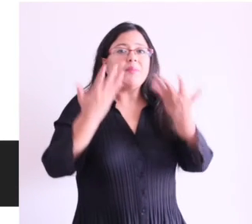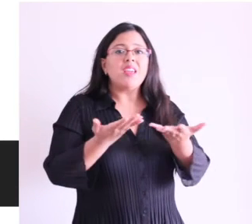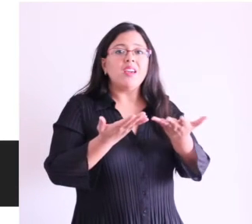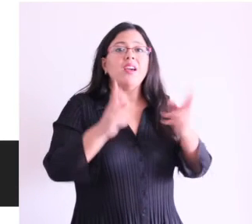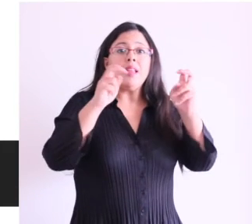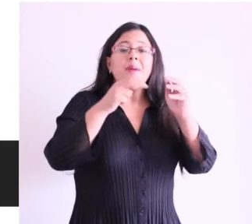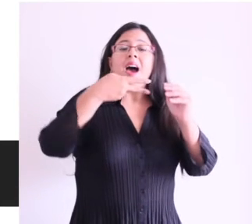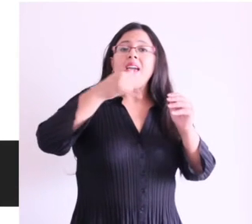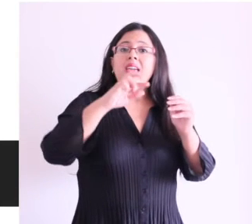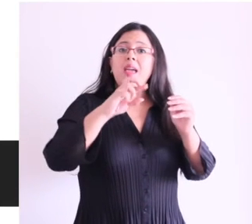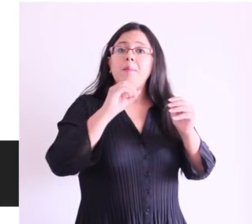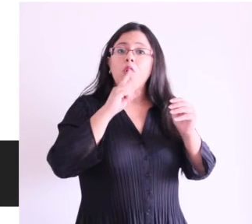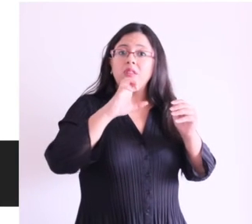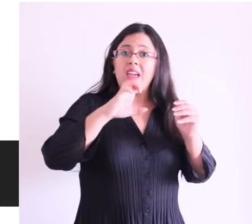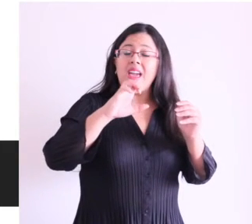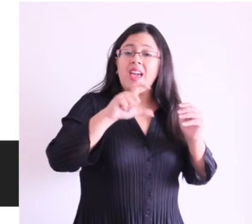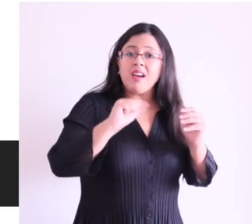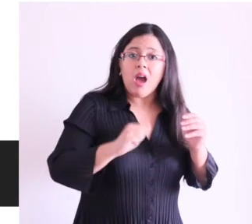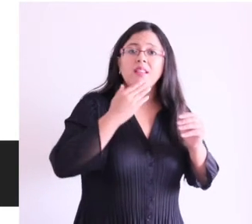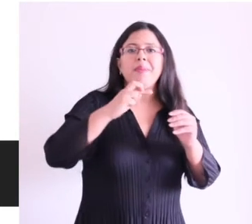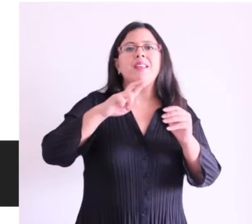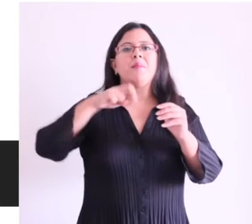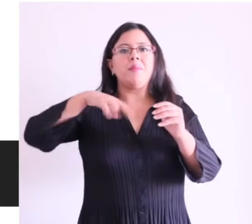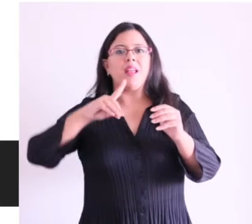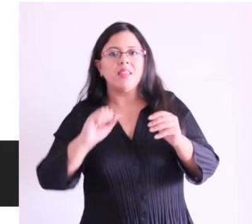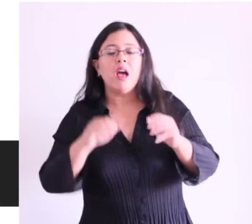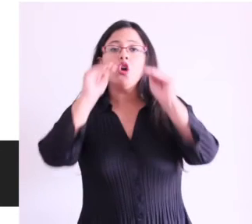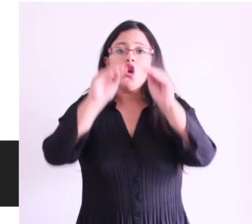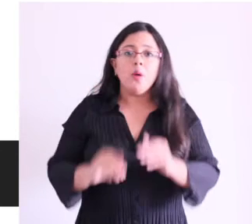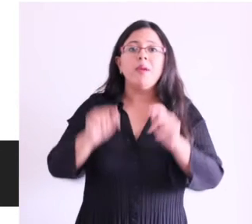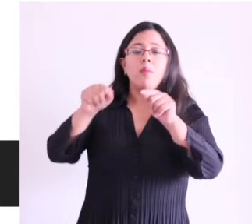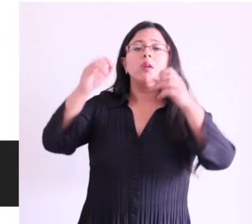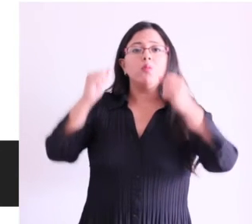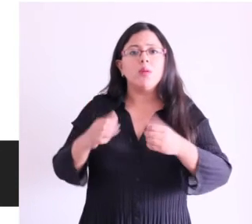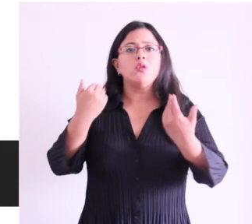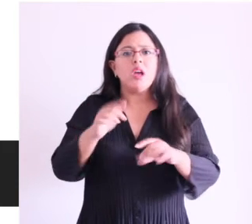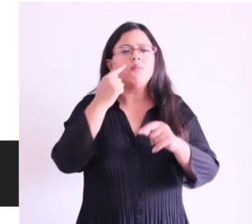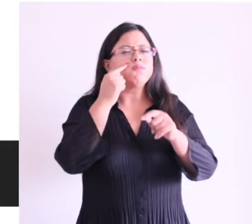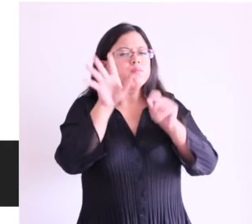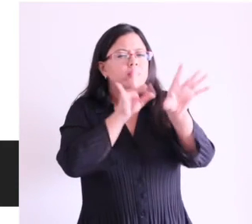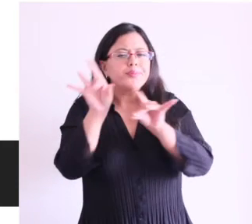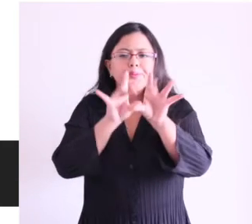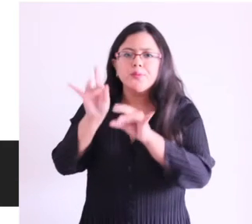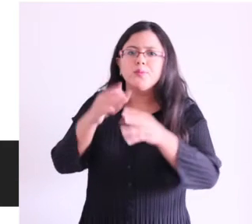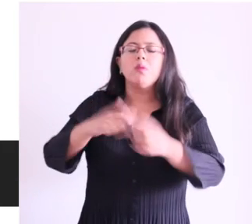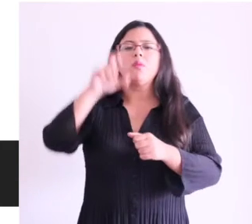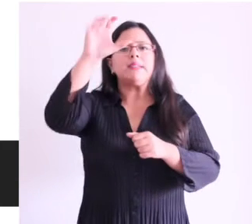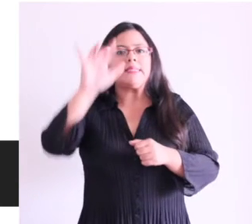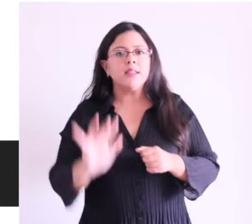y la hipoteca. En virtud de cómo se perfecciona el acto jurídico, podemos encontrar que